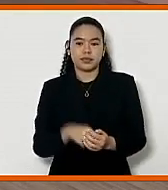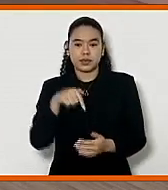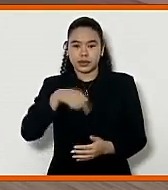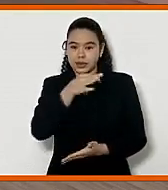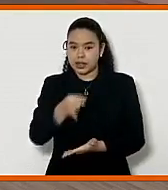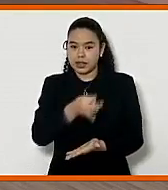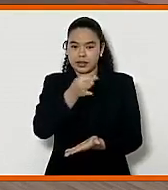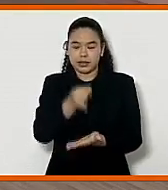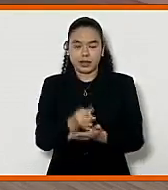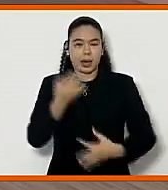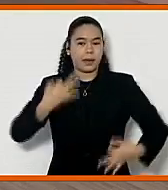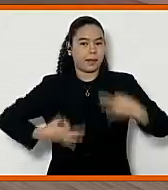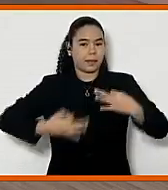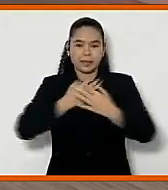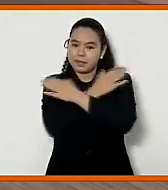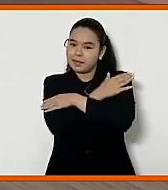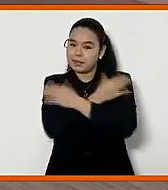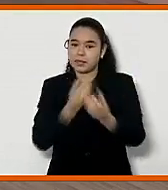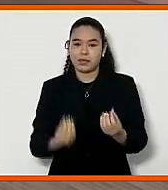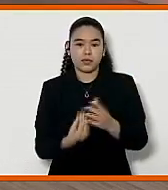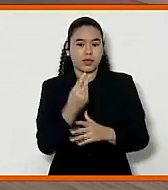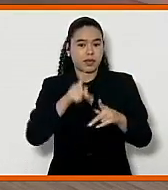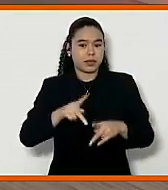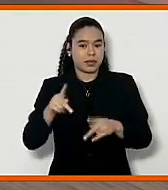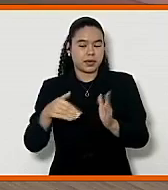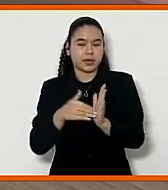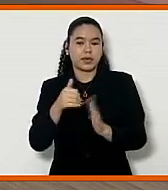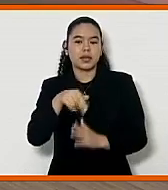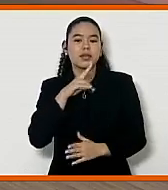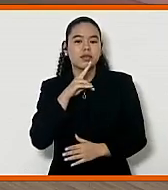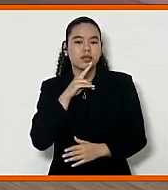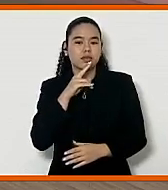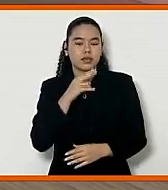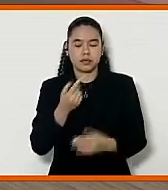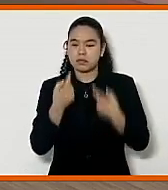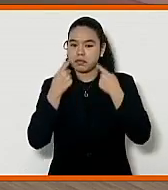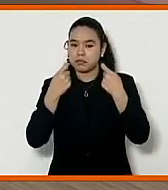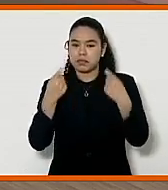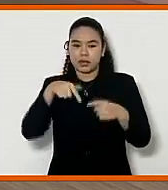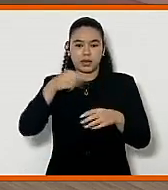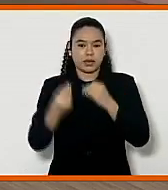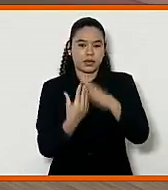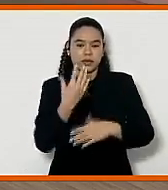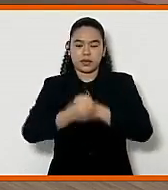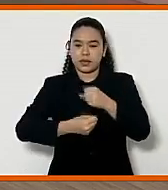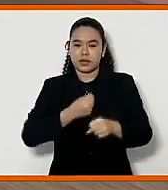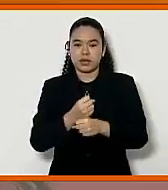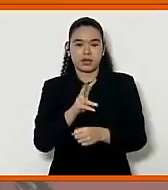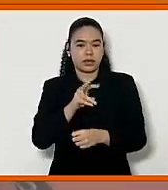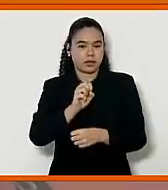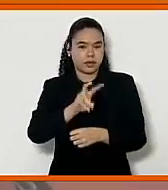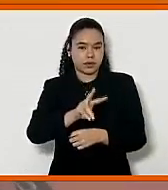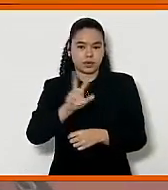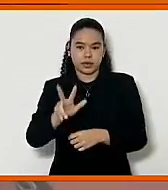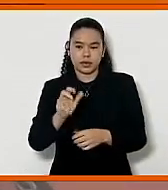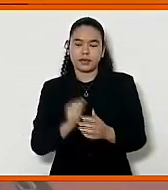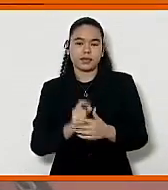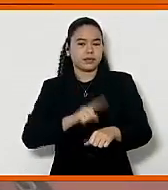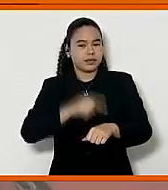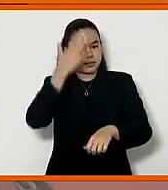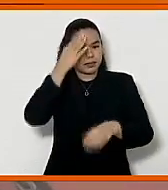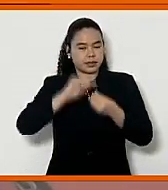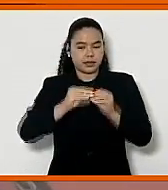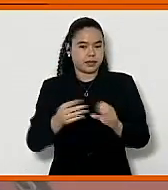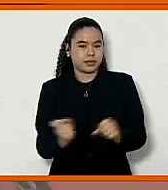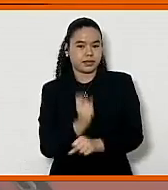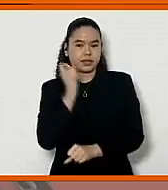Tegucigalpa. Felicitamos al nuevo millonario de Honduras y le deseamos éxitos para este año 2023. Tu primer número ganador, su primer dígito